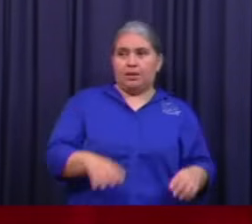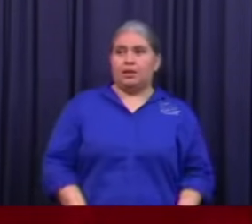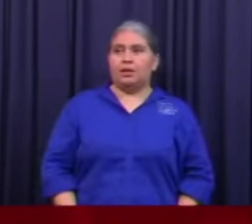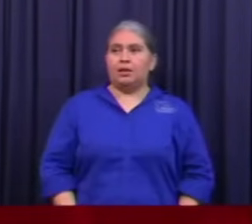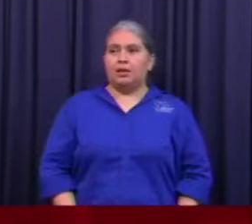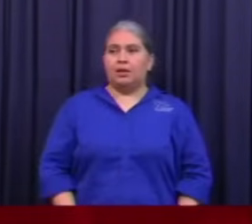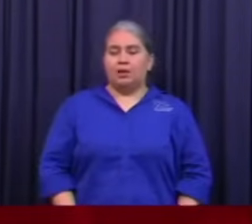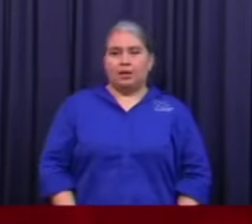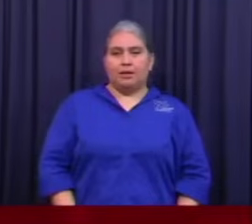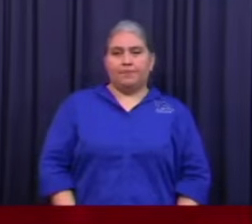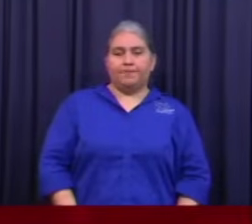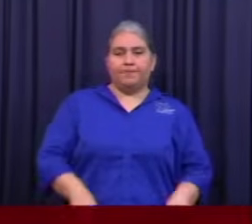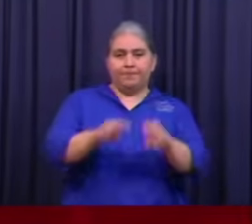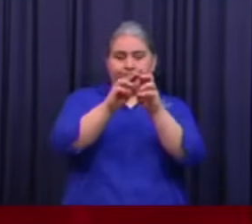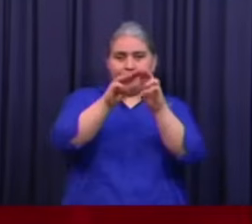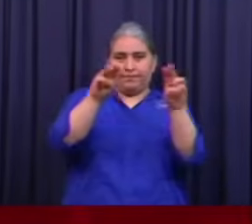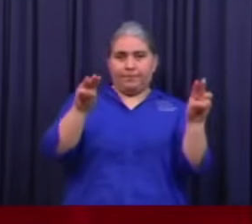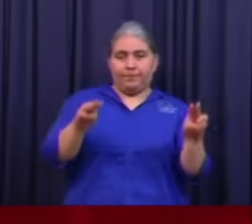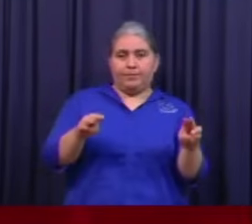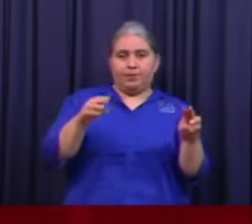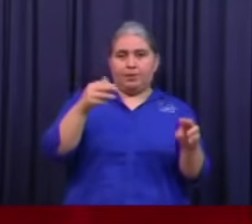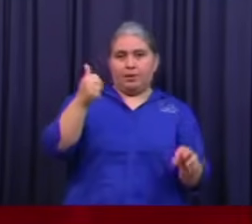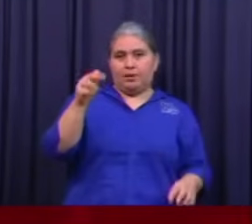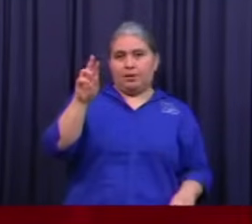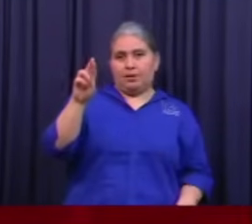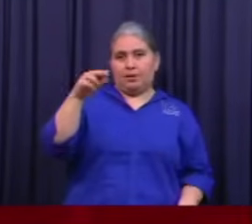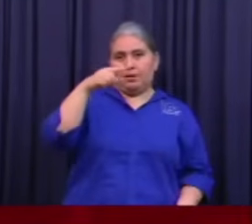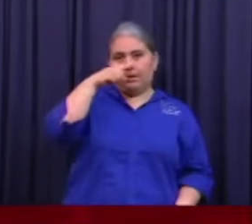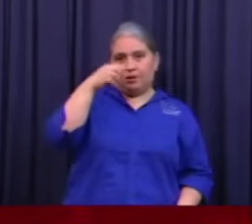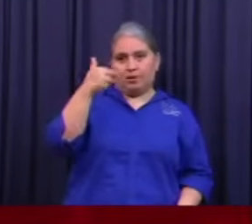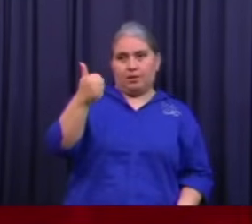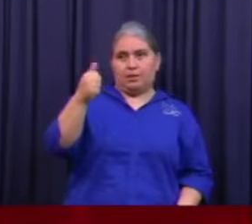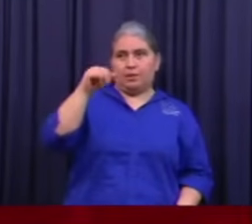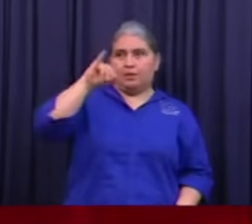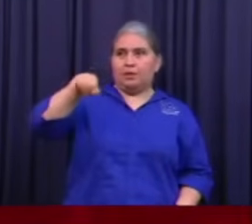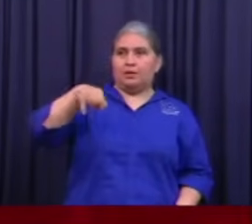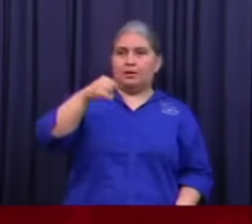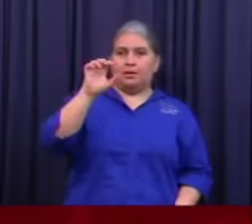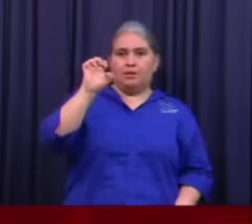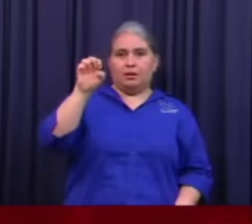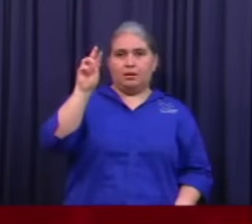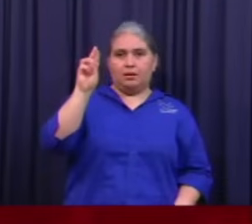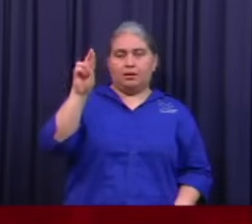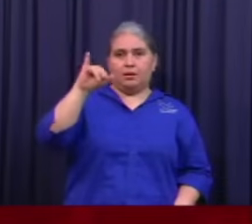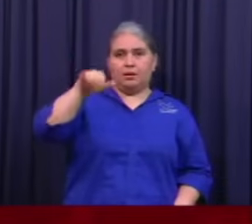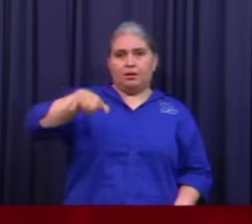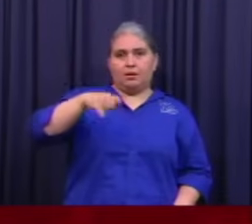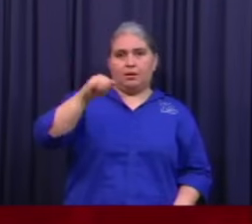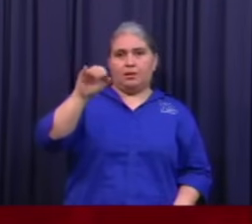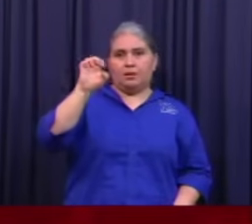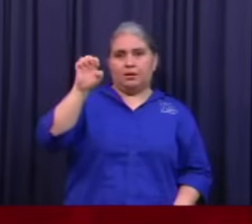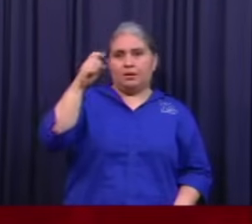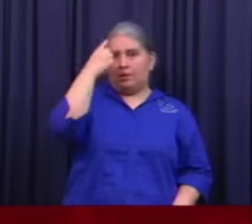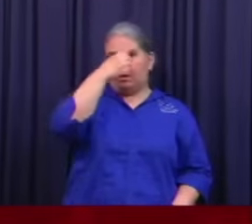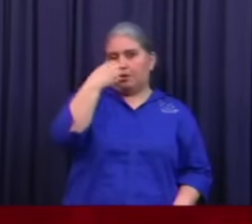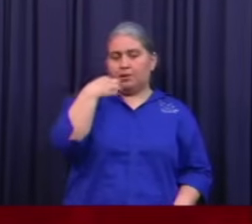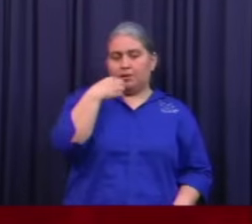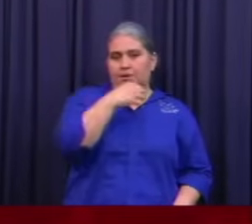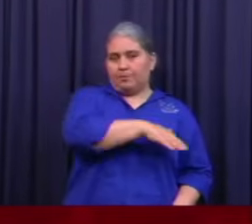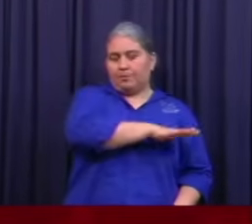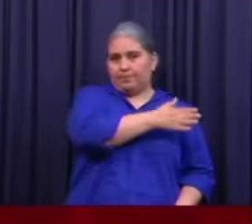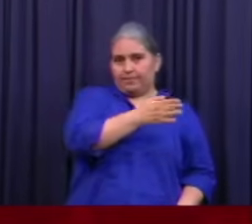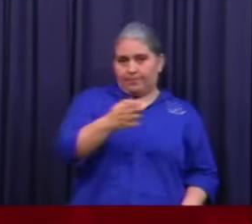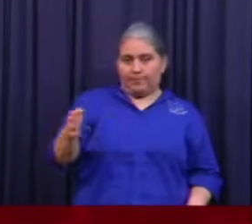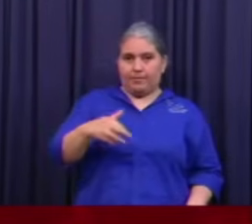La Santa Cena la mesa de artajerjes la mesa del Rey asuero la mesa de Salomón que le empezamos